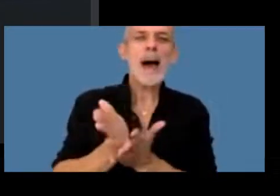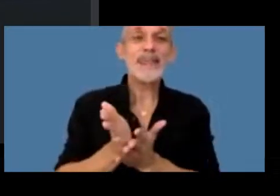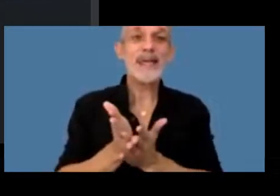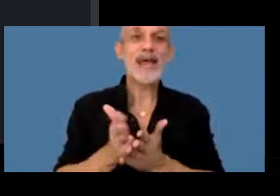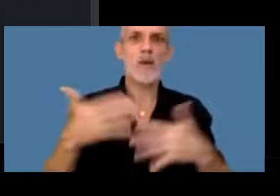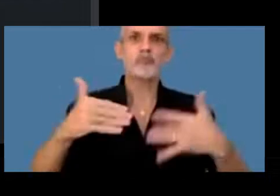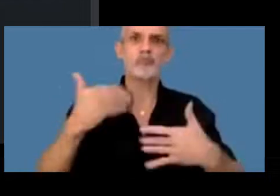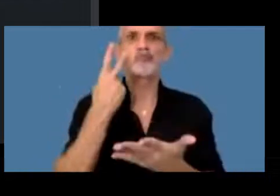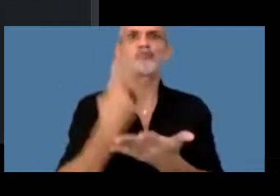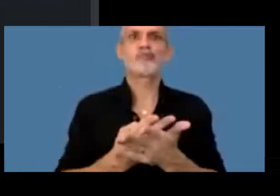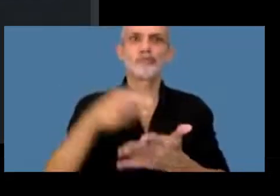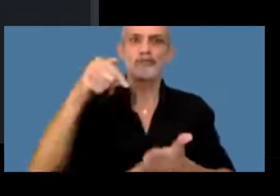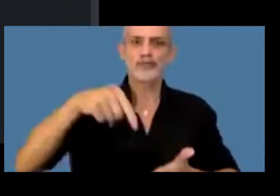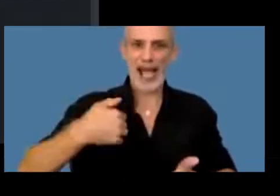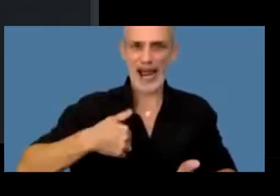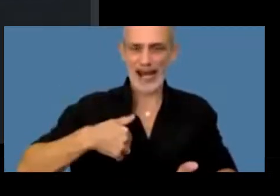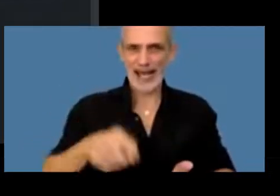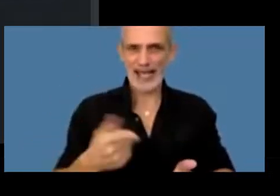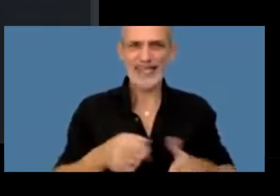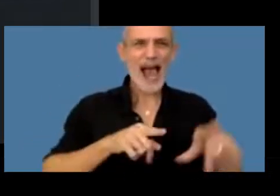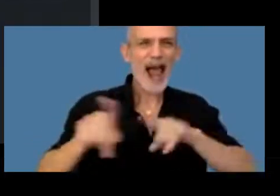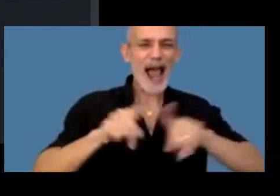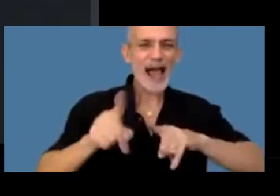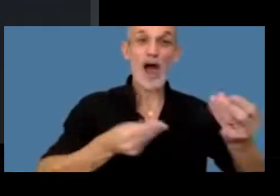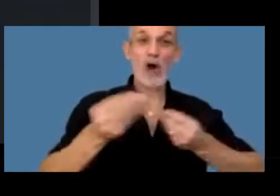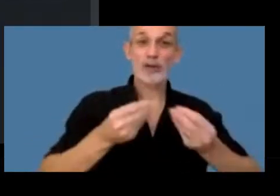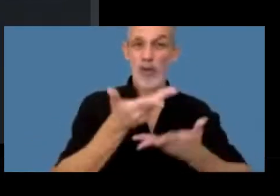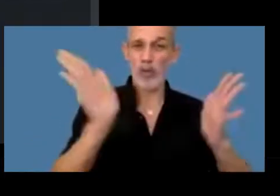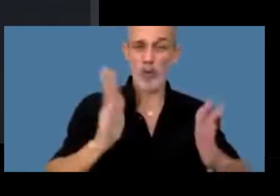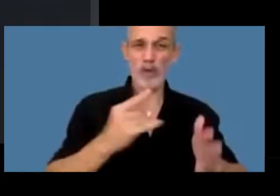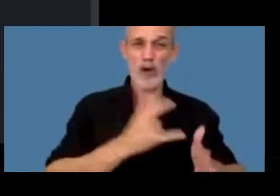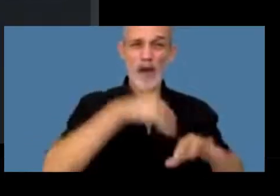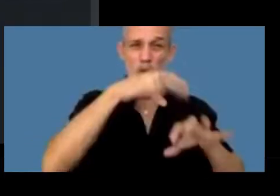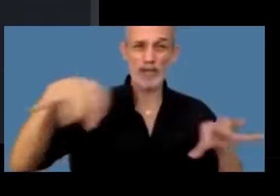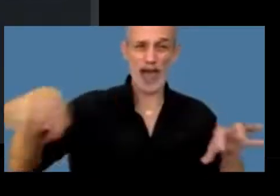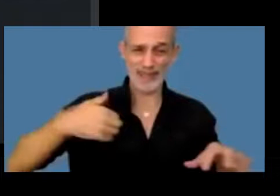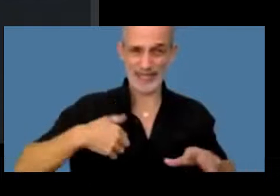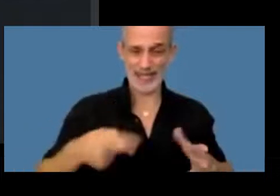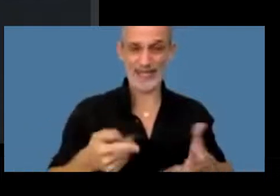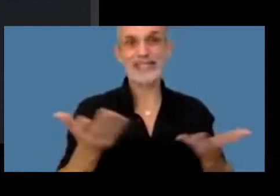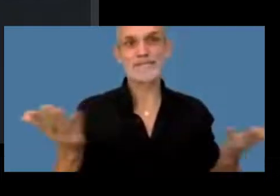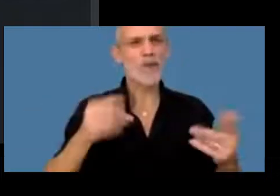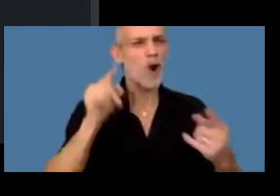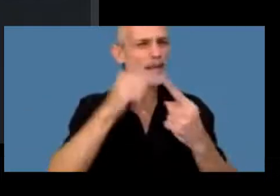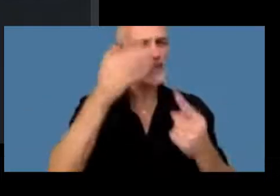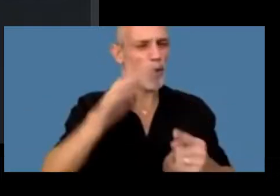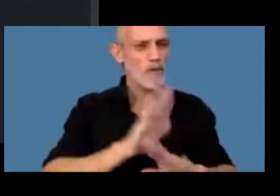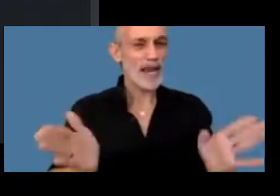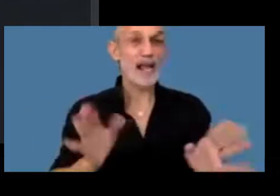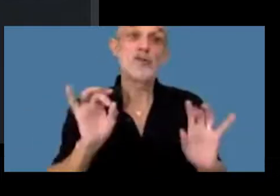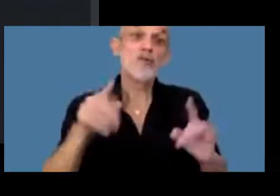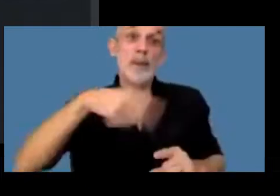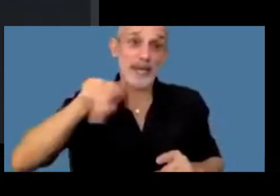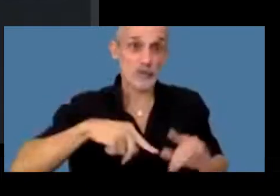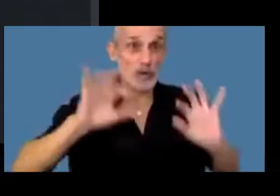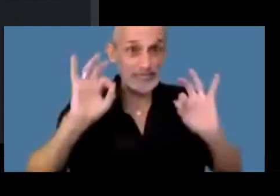en nuestra carrera de contadores públicos de nuestras facultades. Ese es un poco el objetivo final. No solo para que lo usemos nosotros, sino también